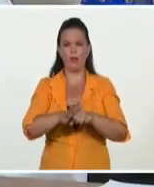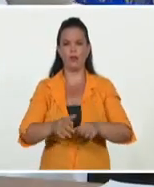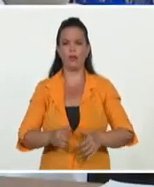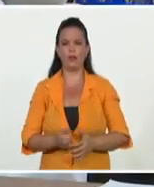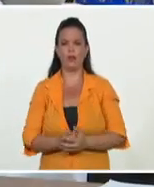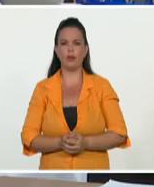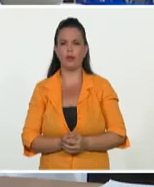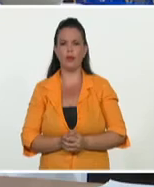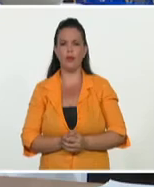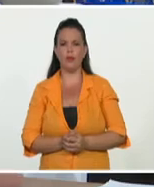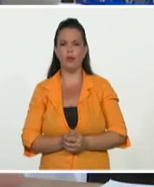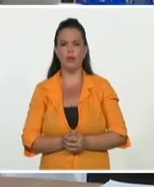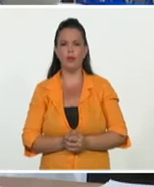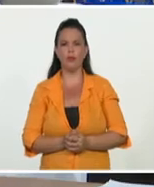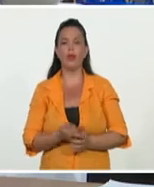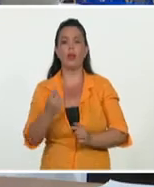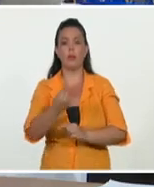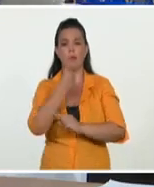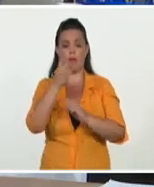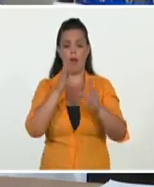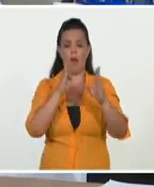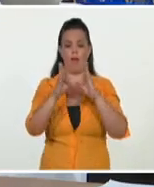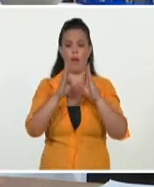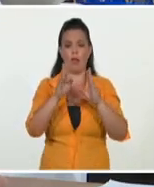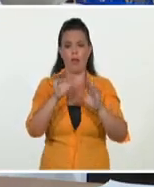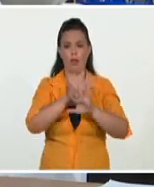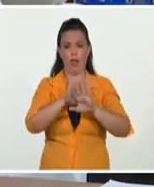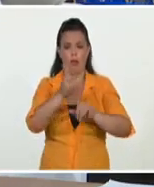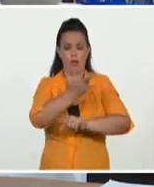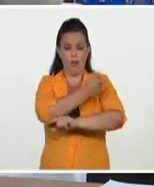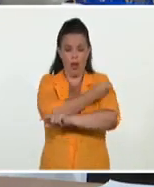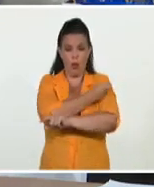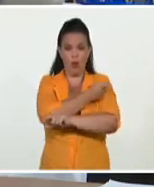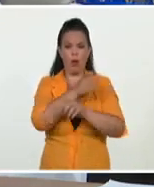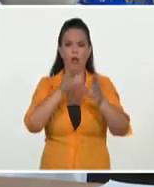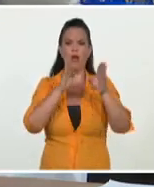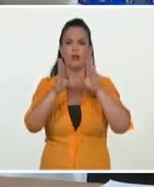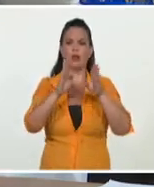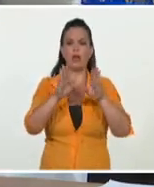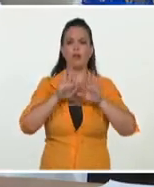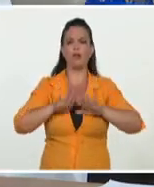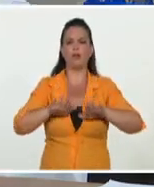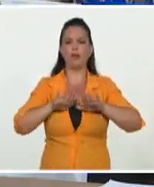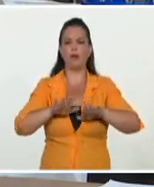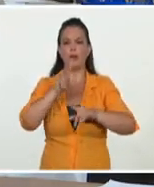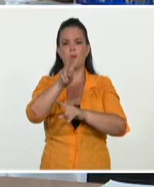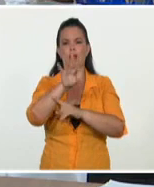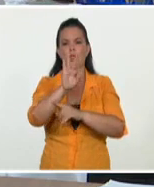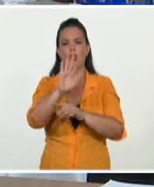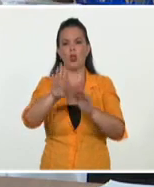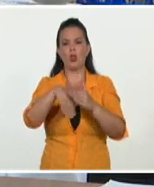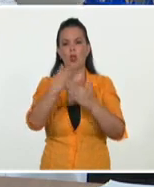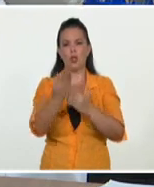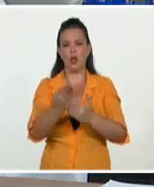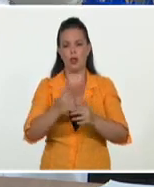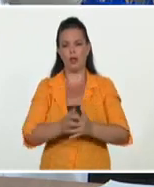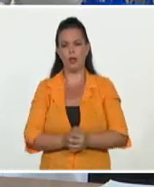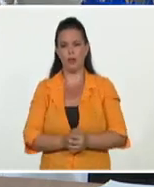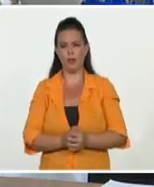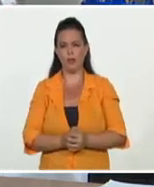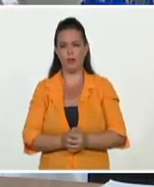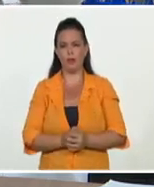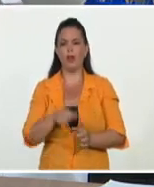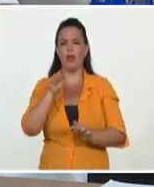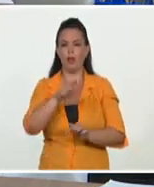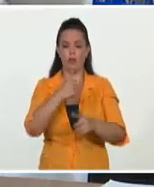hasta 28 días. En el caso de la etapa 2A, fue una evaluación preliminar en personas convalecientes entre 60